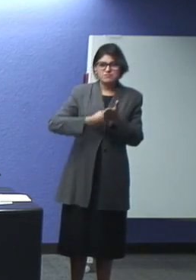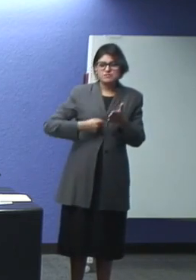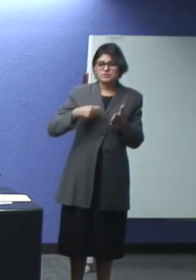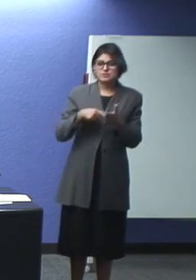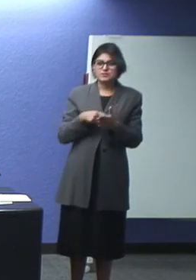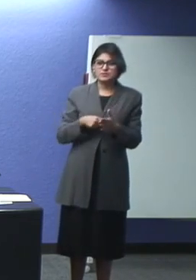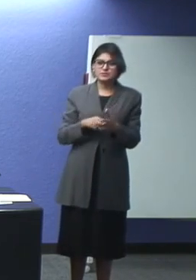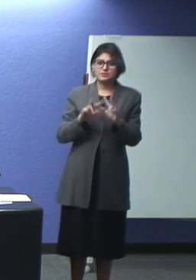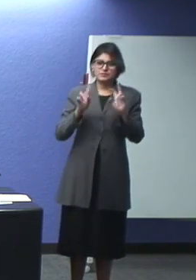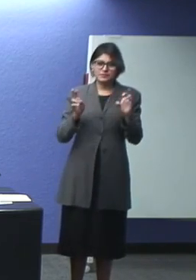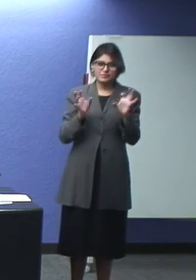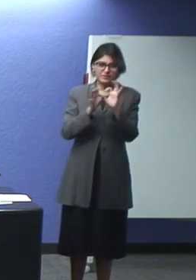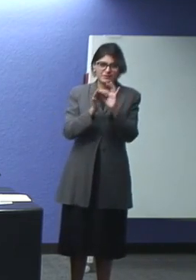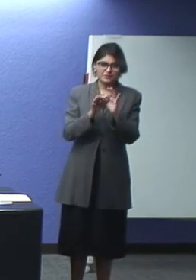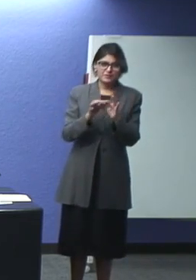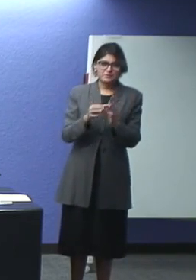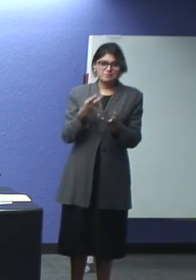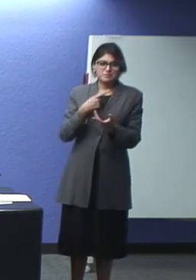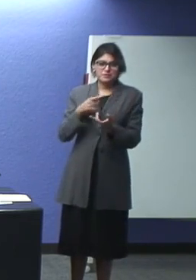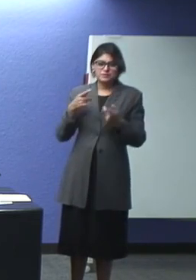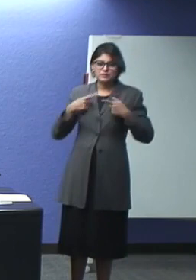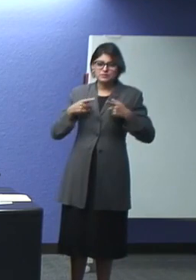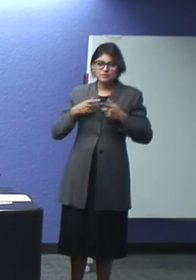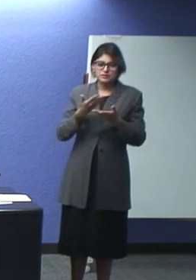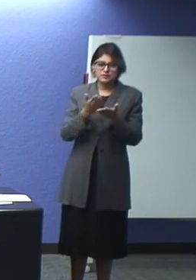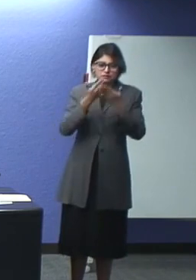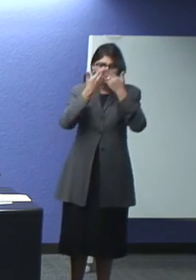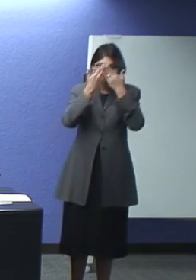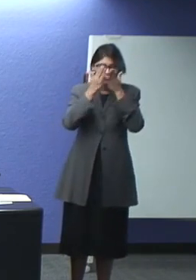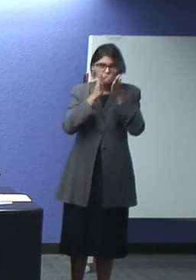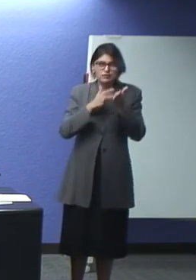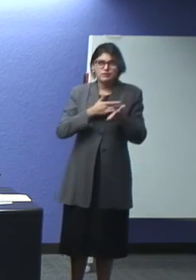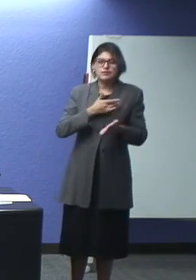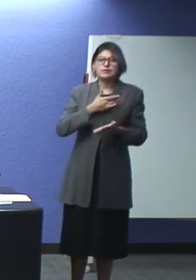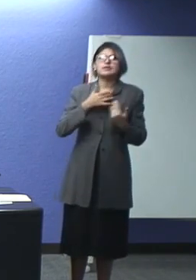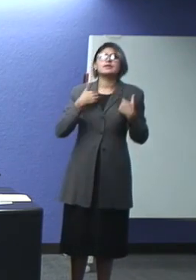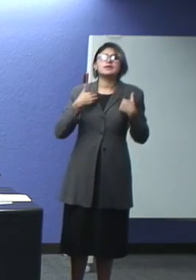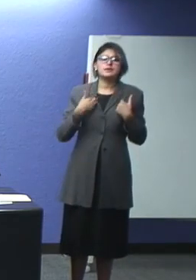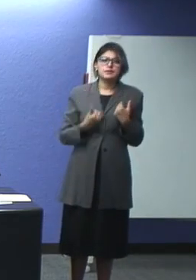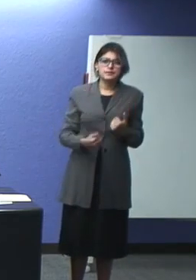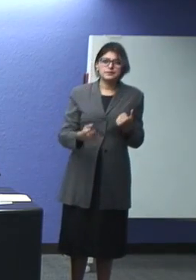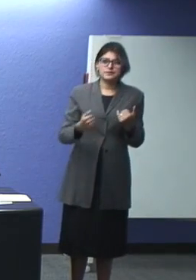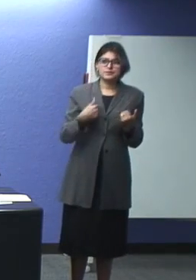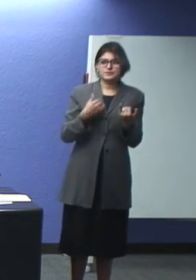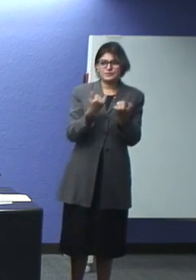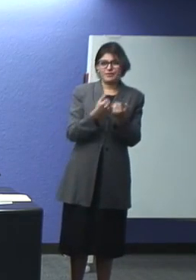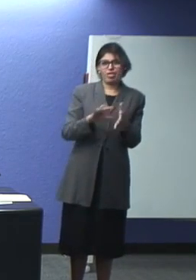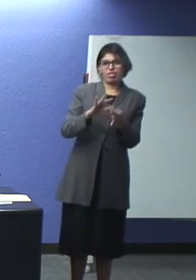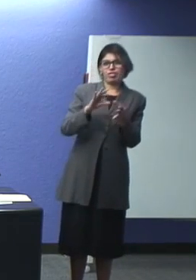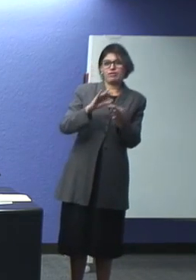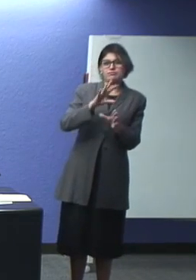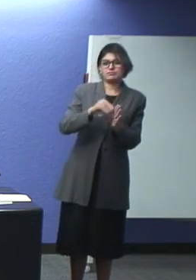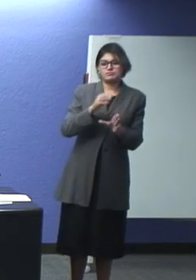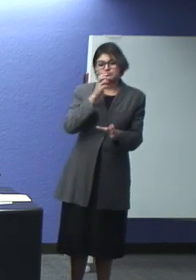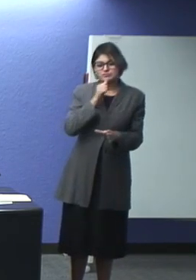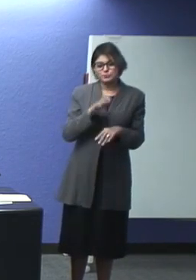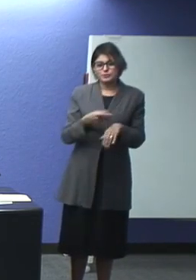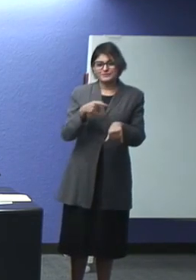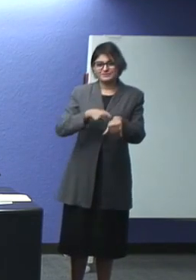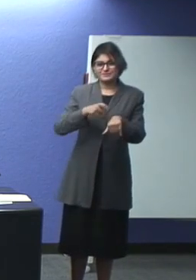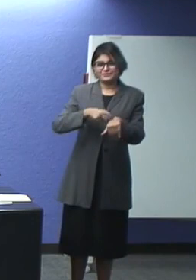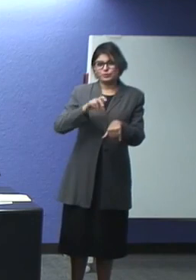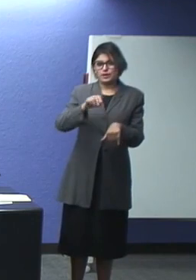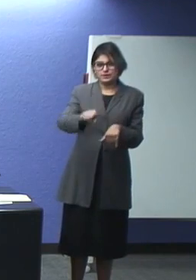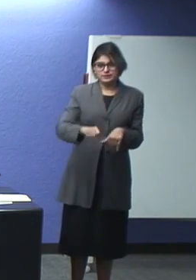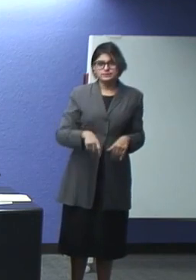que es el de la accesibilidad, el diseño universal y los ajustes razonables, que tampoco abordé por falta de tiempo, pero que sin duda de ahí